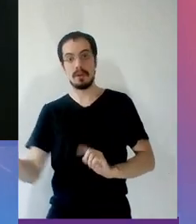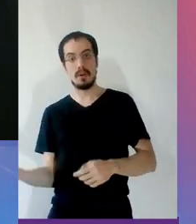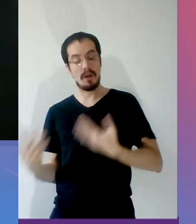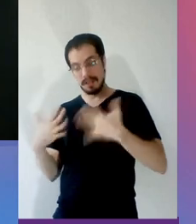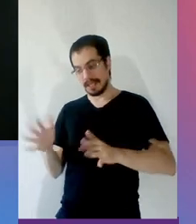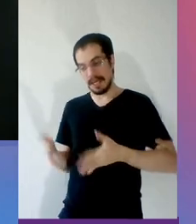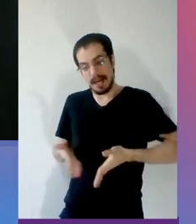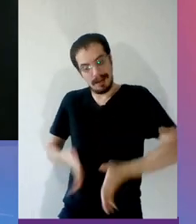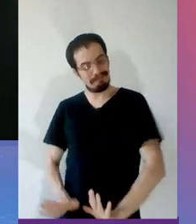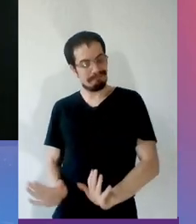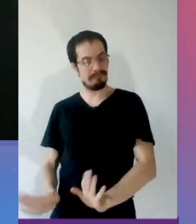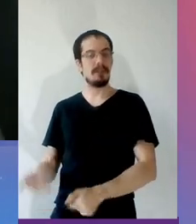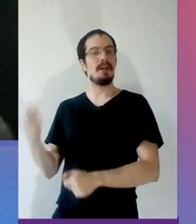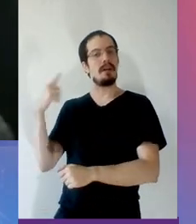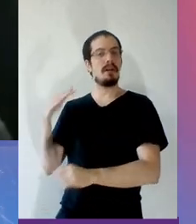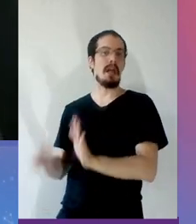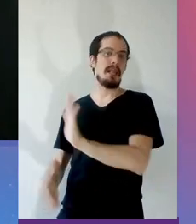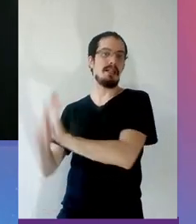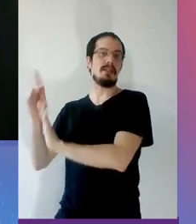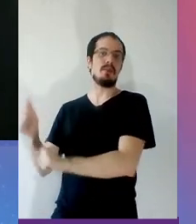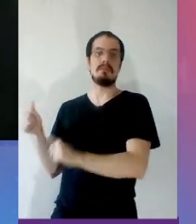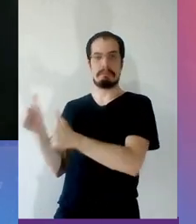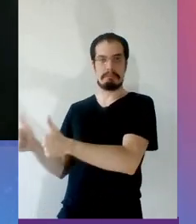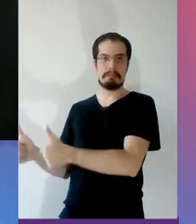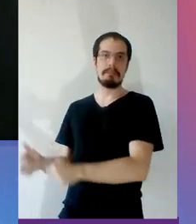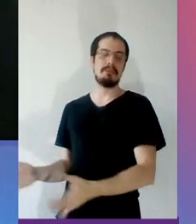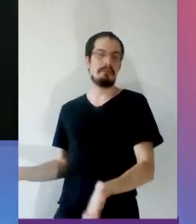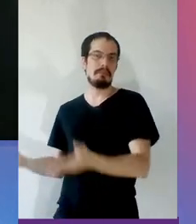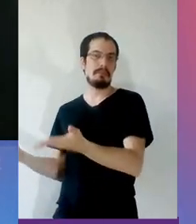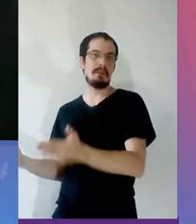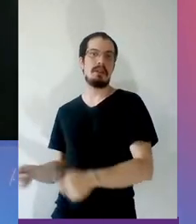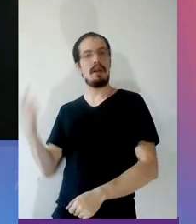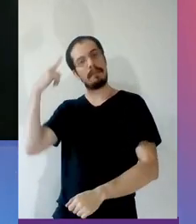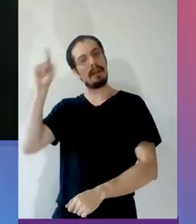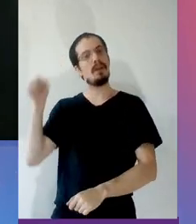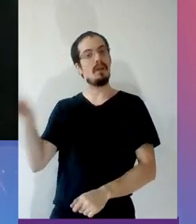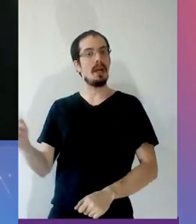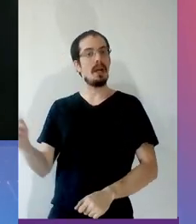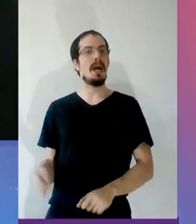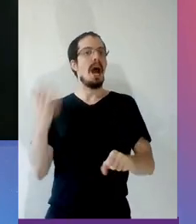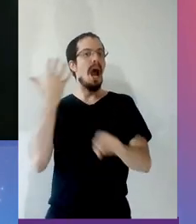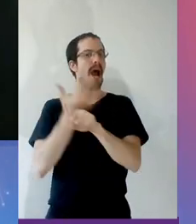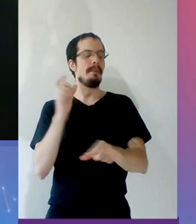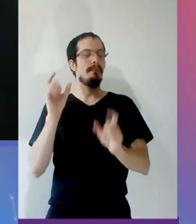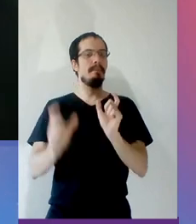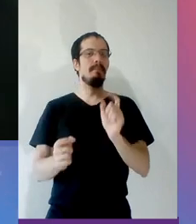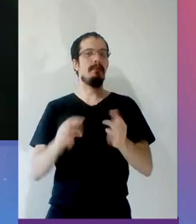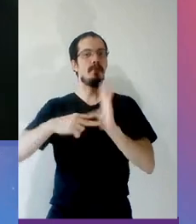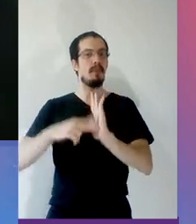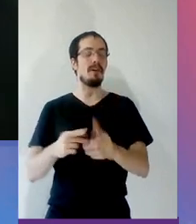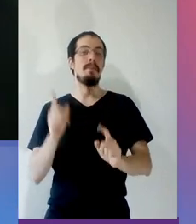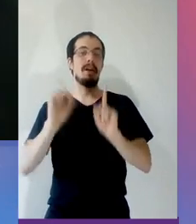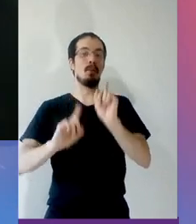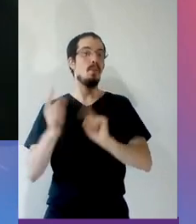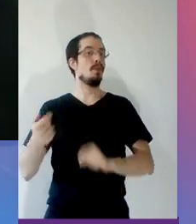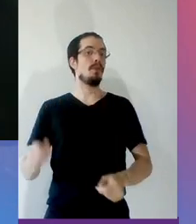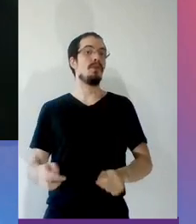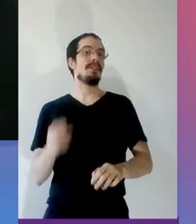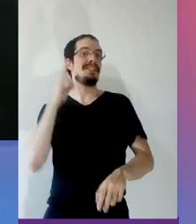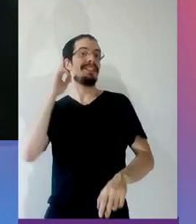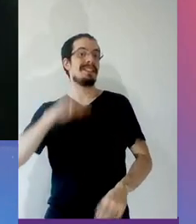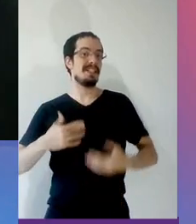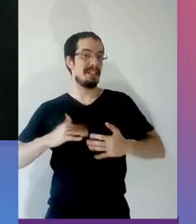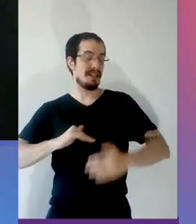crecimiento y desarrollo, y otros eran los niños que todavía no habían nacido y ya lo empezaron a pasar mal, muy mal,